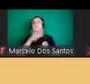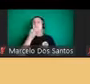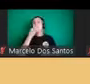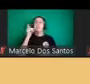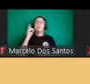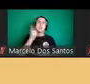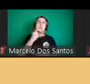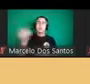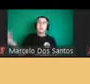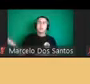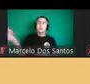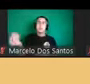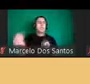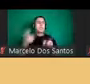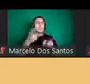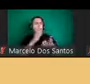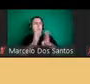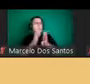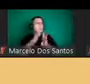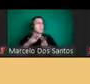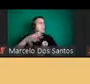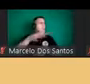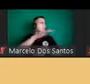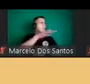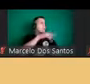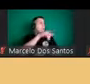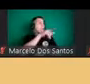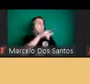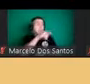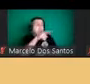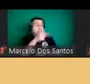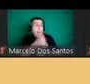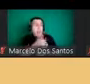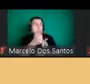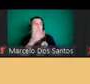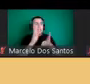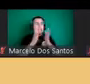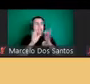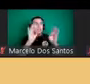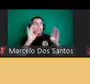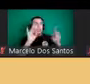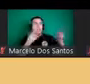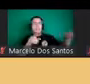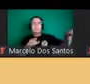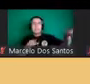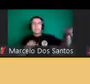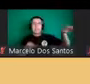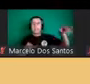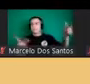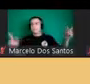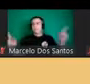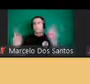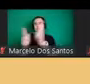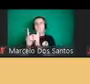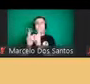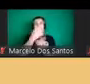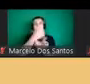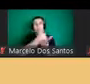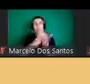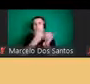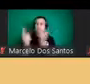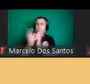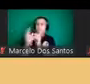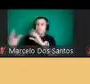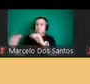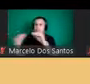el entorno laboral en general, incluso con el jefe, un compañero más cercano, es importante tener identificado y que esa